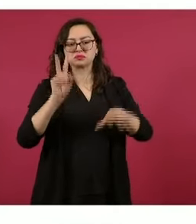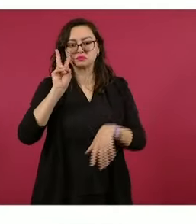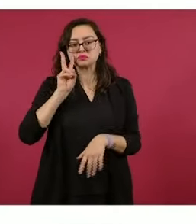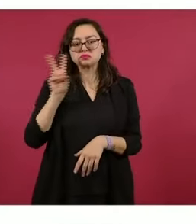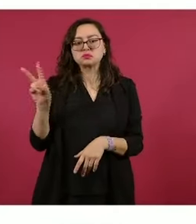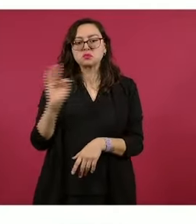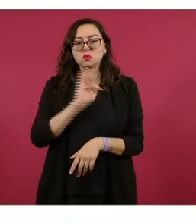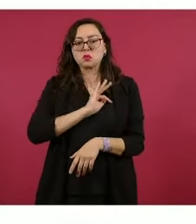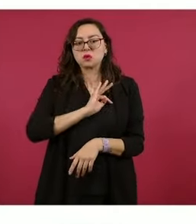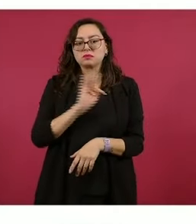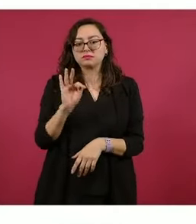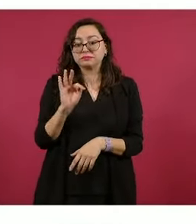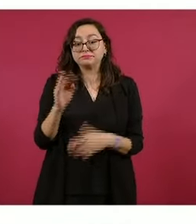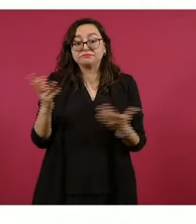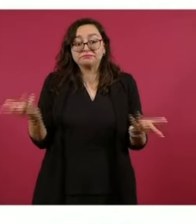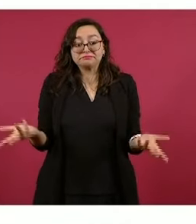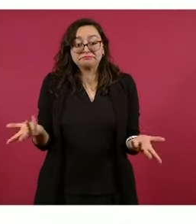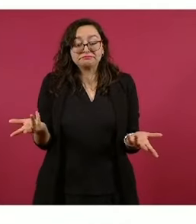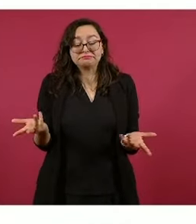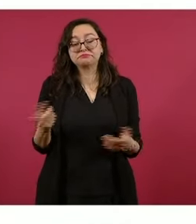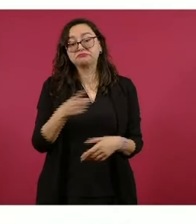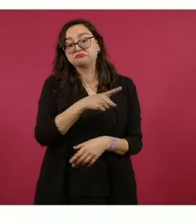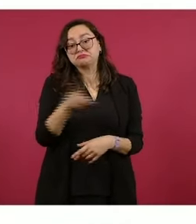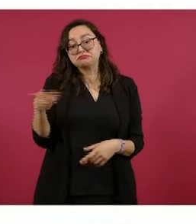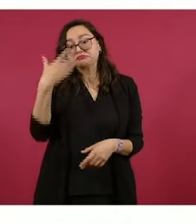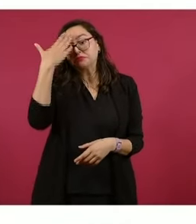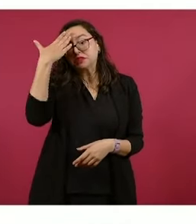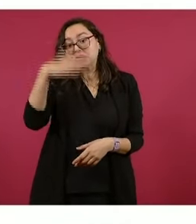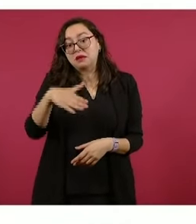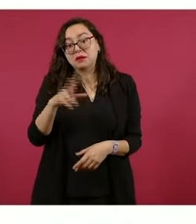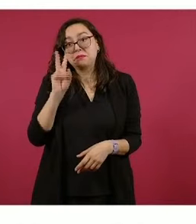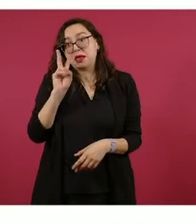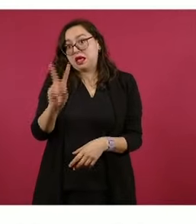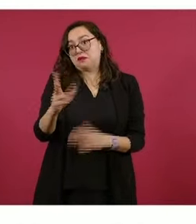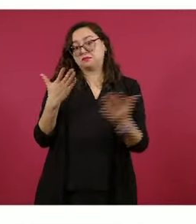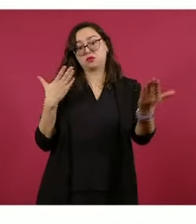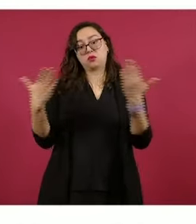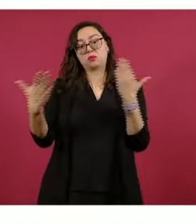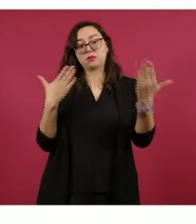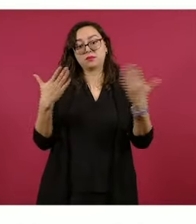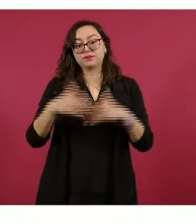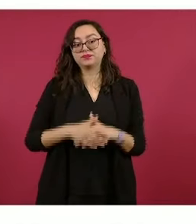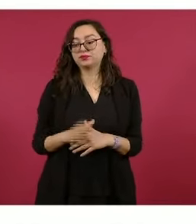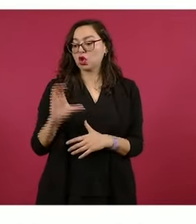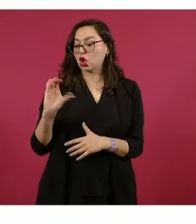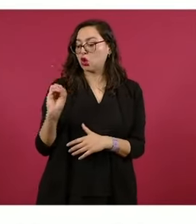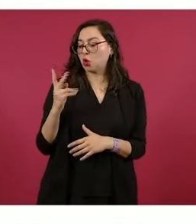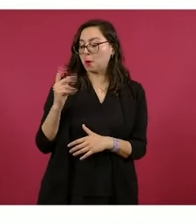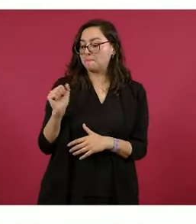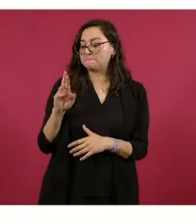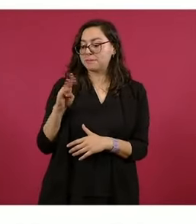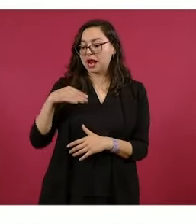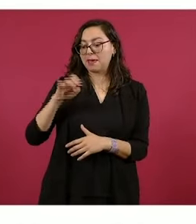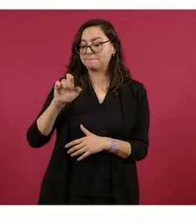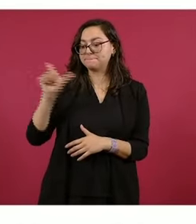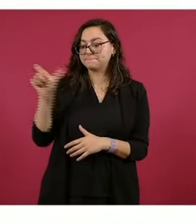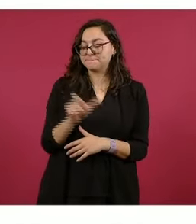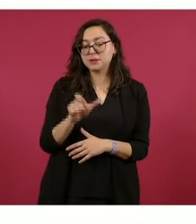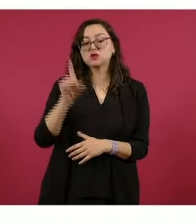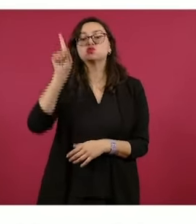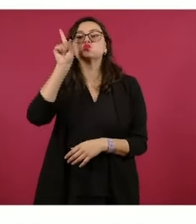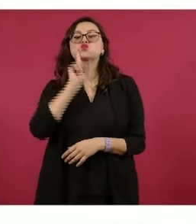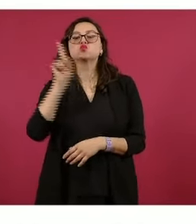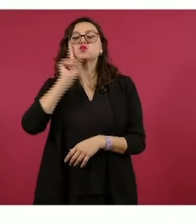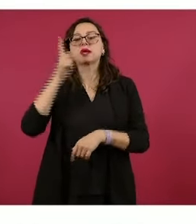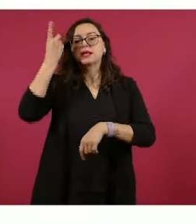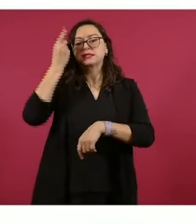quién? Usted juzgue. Directora de Coparmex financia campaña en Facebook de hashtag